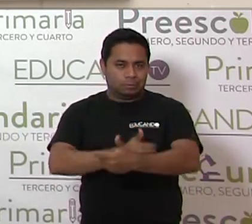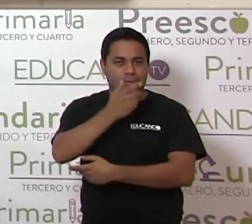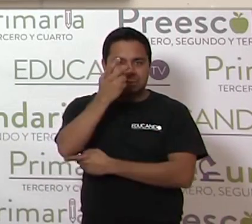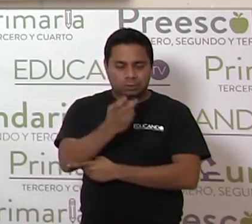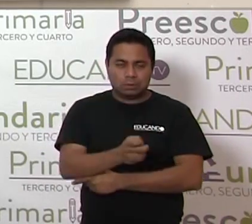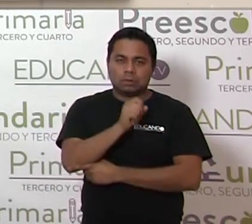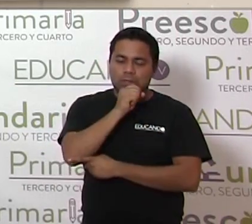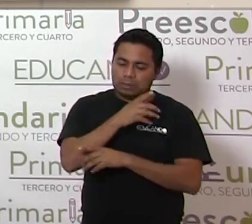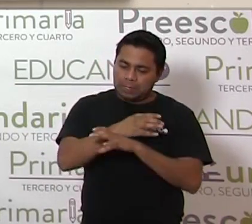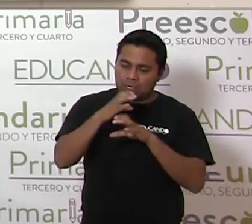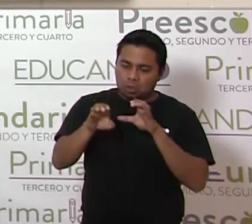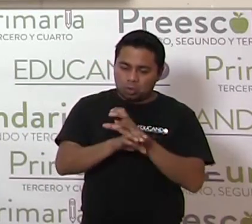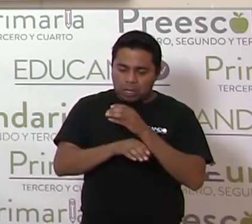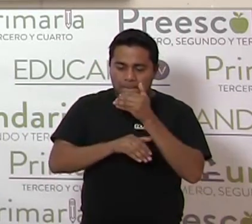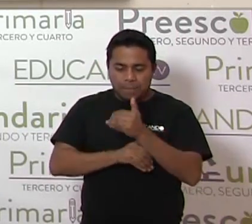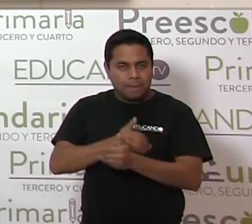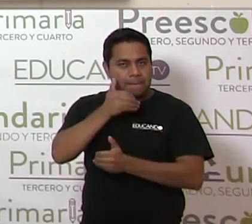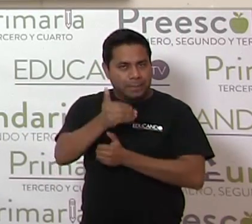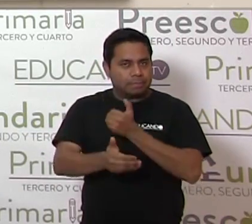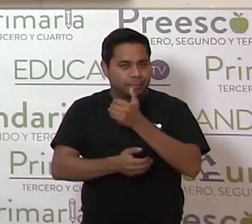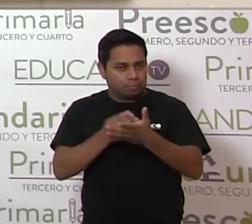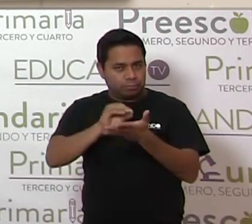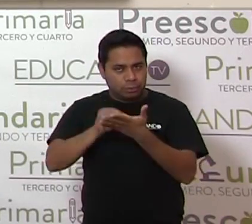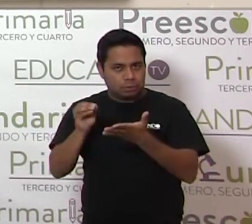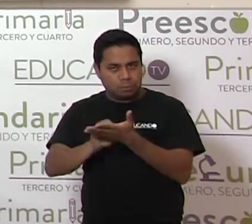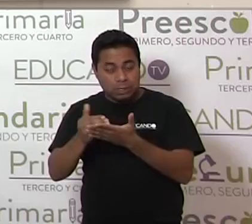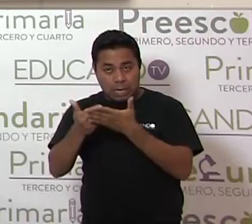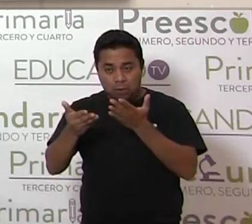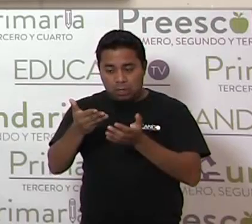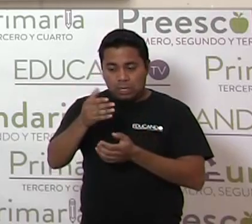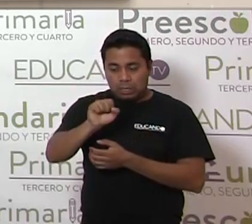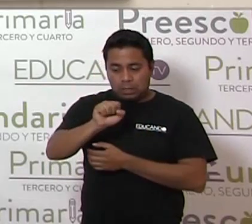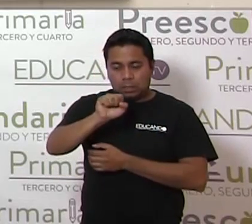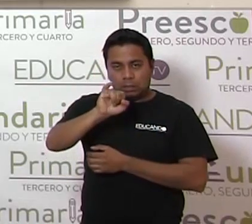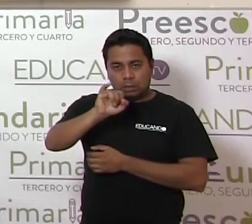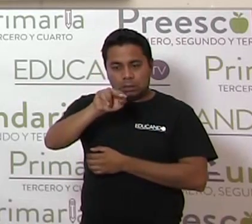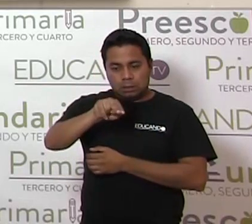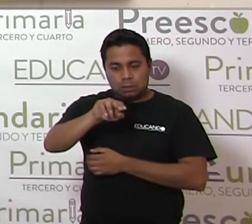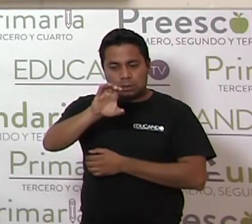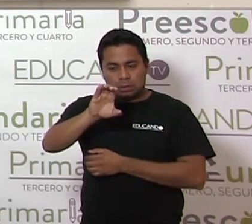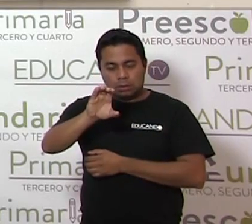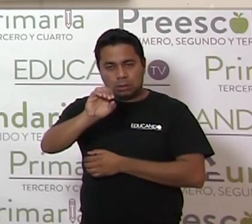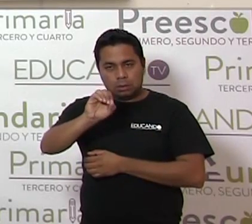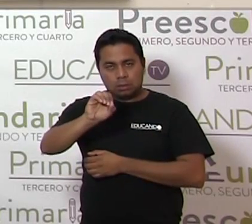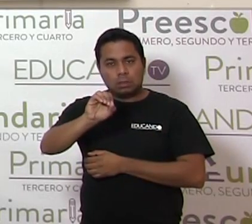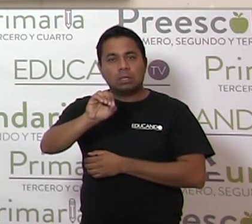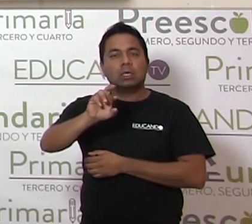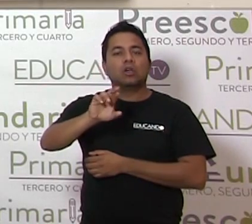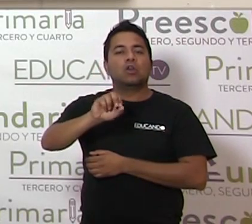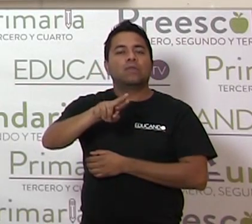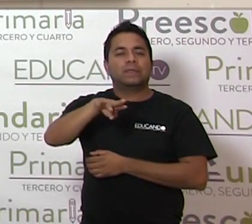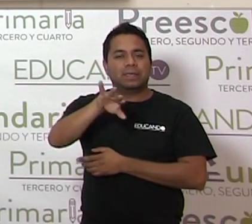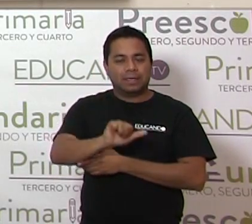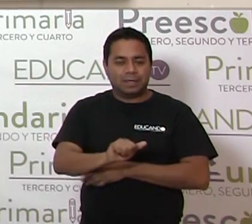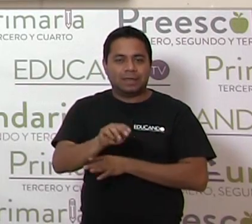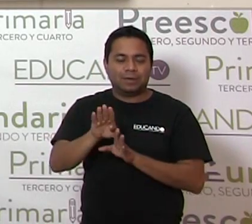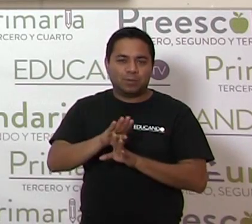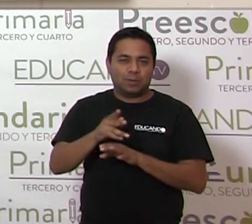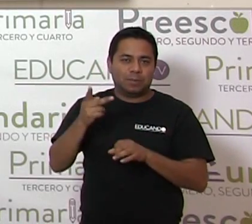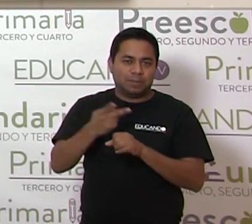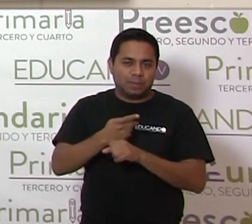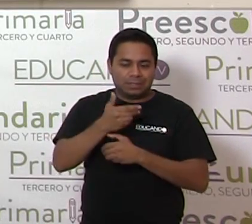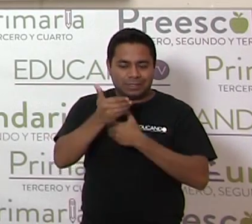suceso tras otro. Bien, la sincronía son acontecimientos simultáneos.